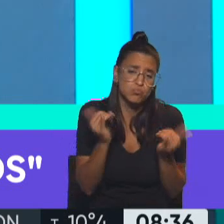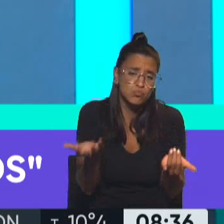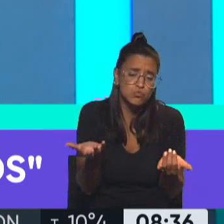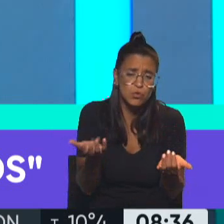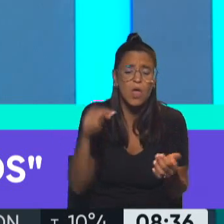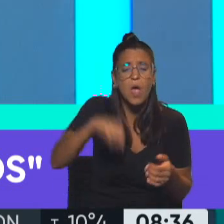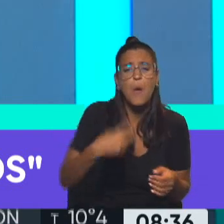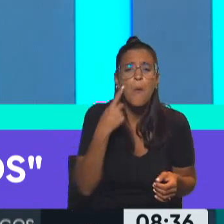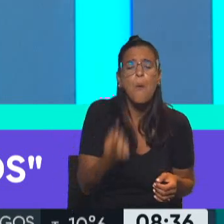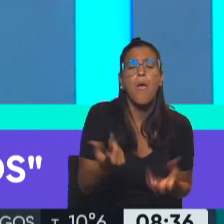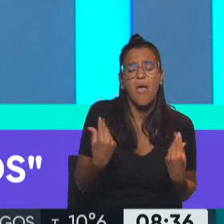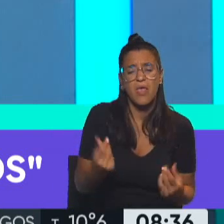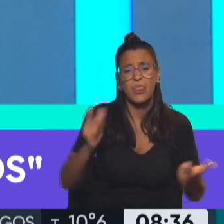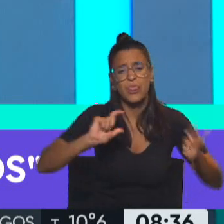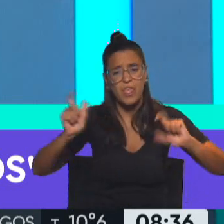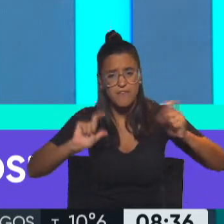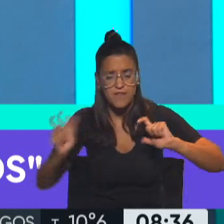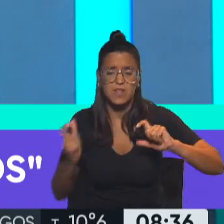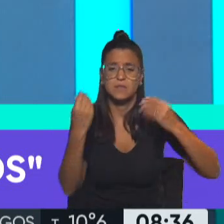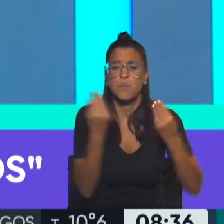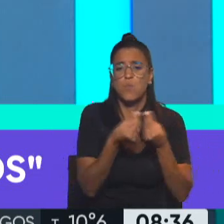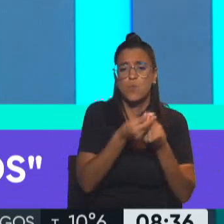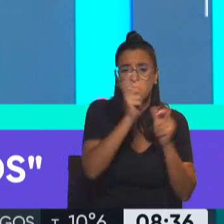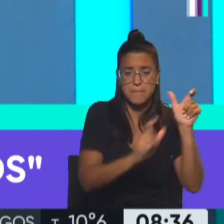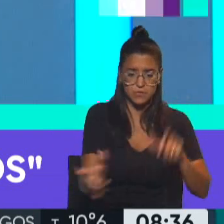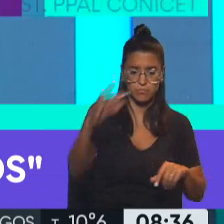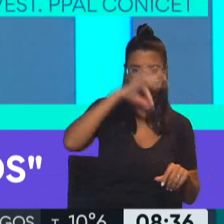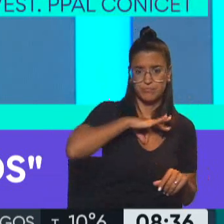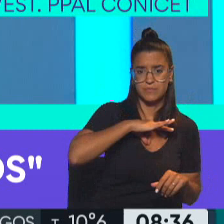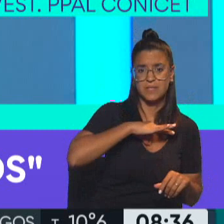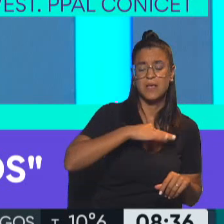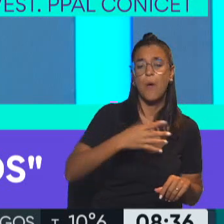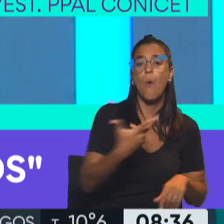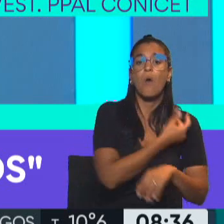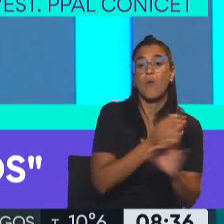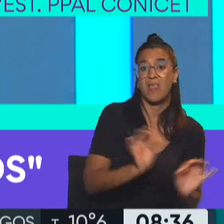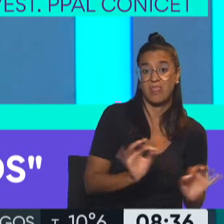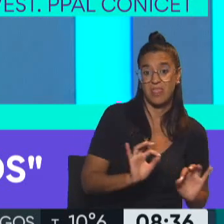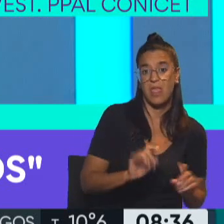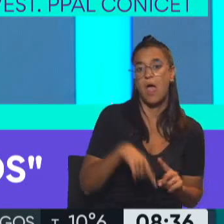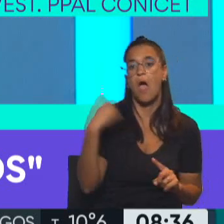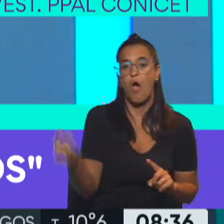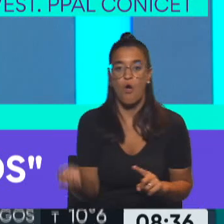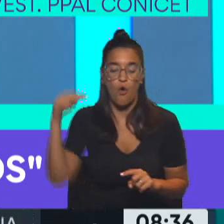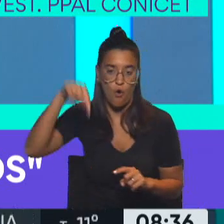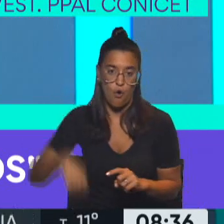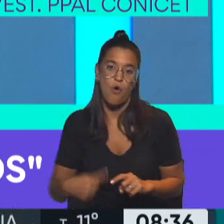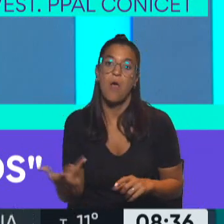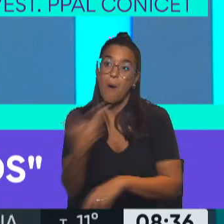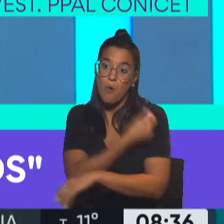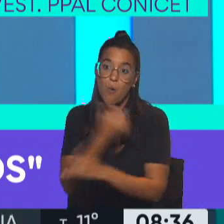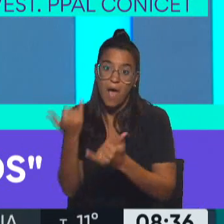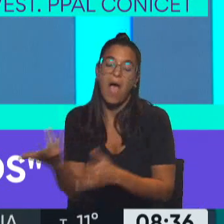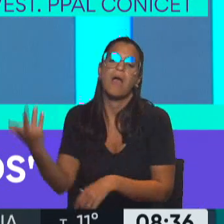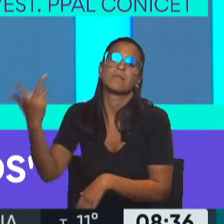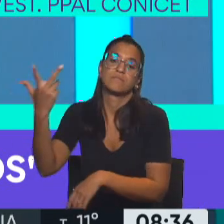está viendo es la gran diferencia entre aquellas personas que se infectaron sin estar vacunadas y las que se infectaron estando vacunadas.